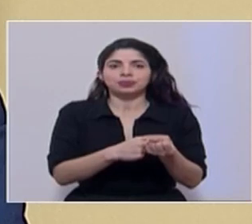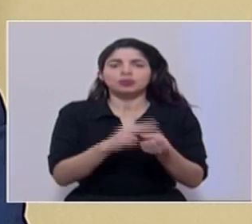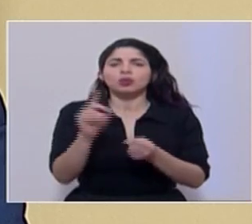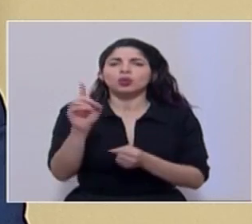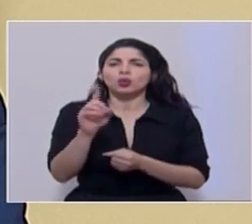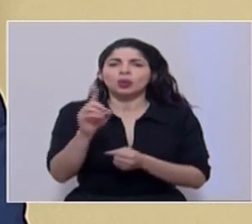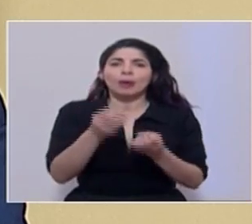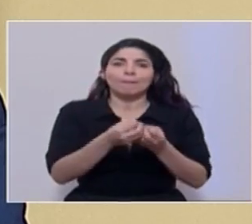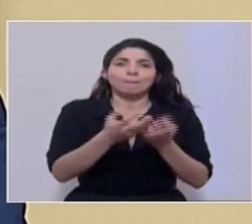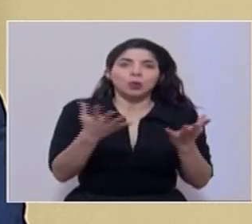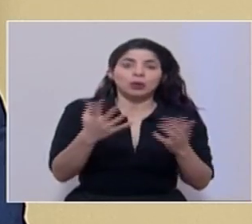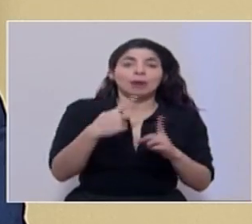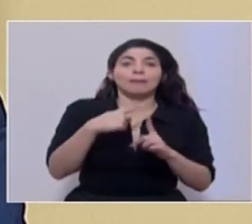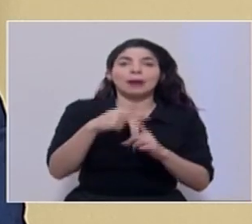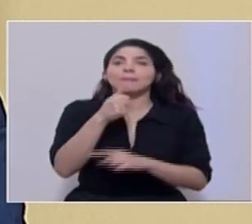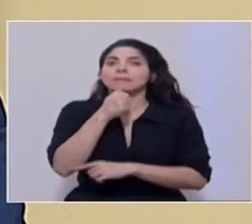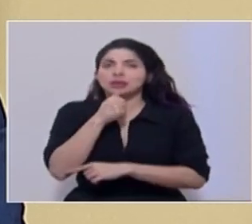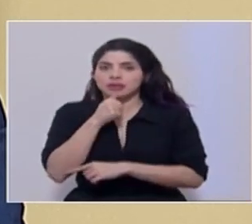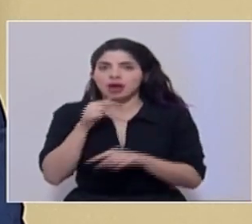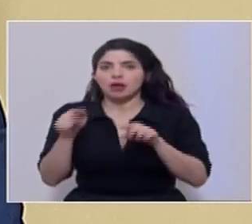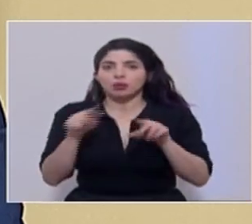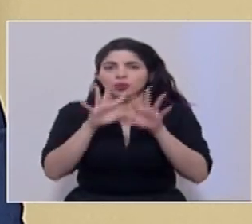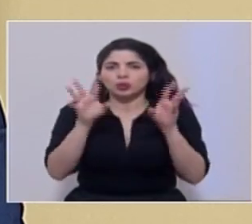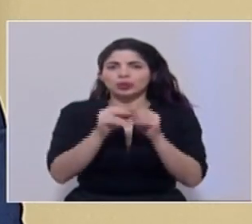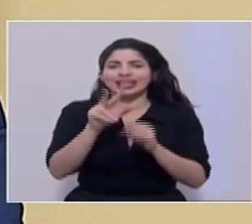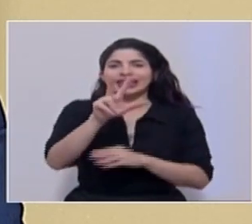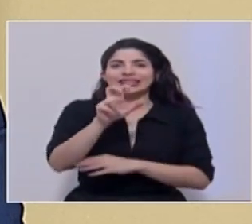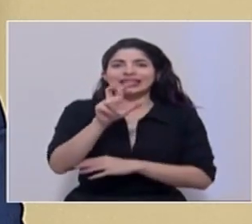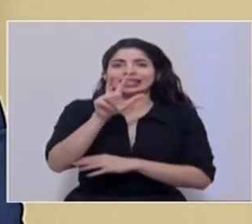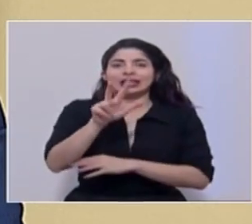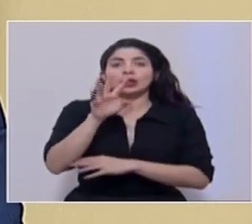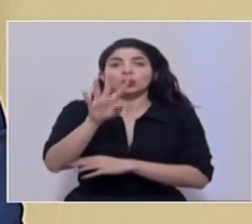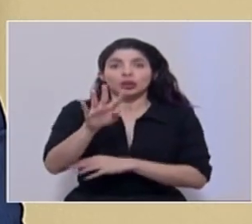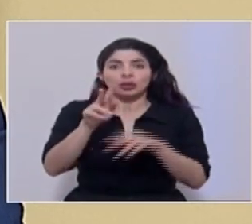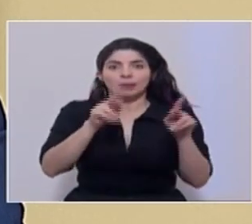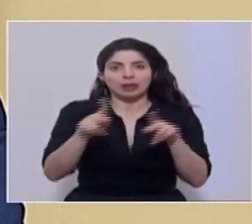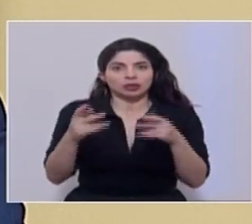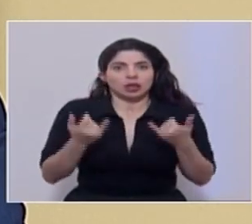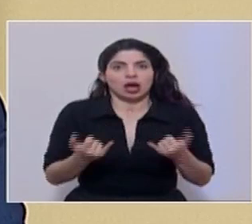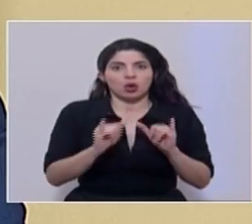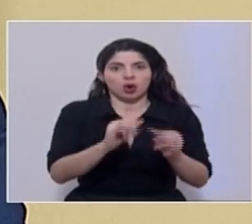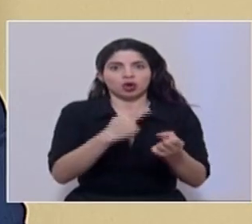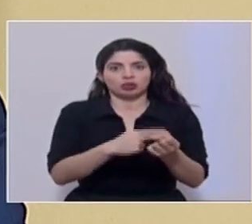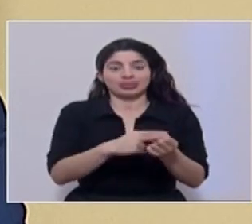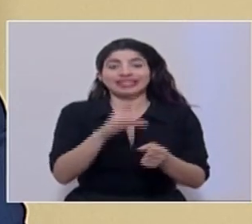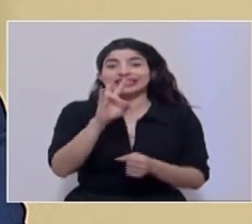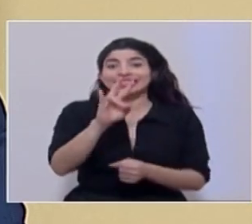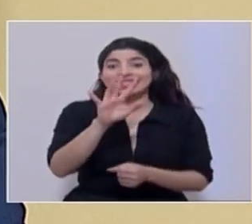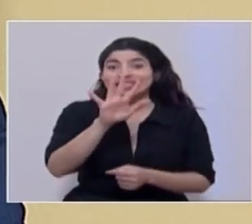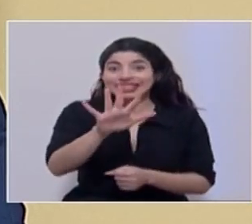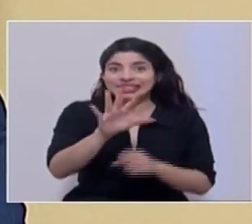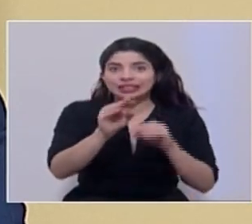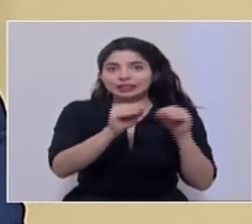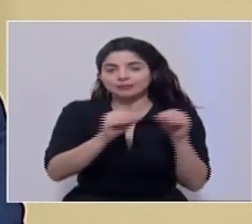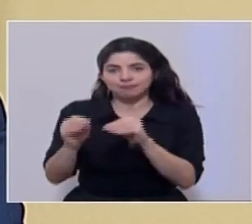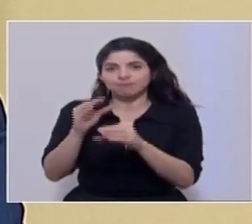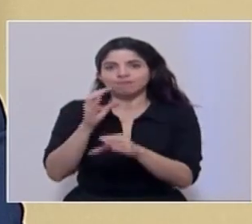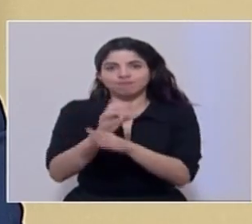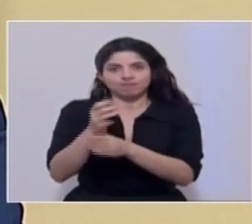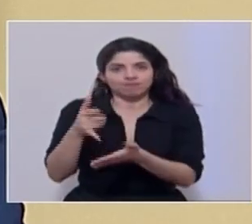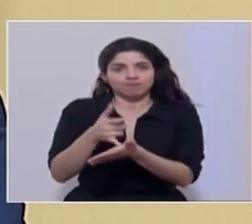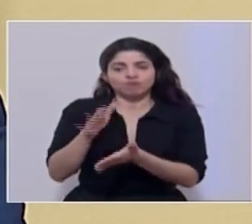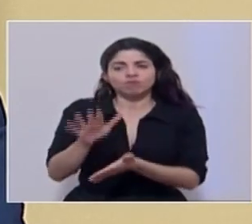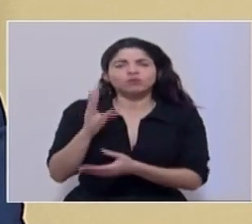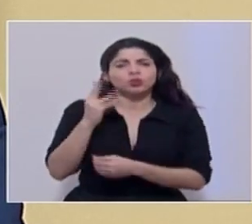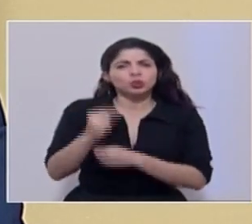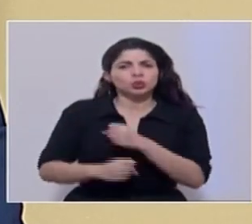tanto en el sector público como en el sector privado de 334 personas. 75 de ellas están en cuidados intensivos. El rango